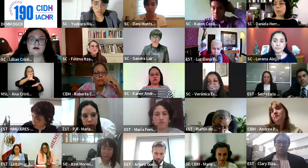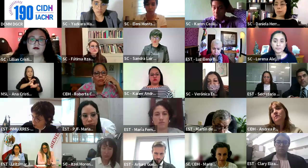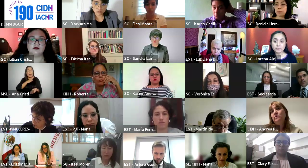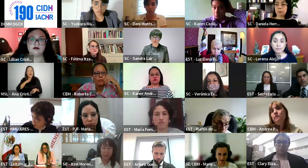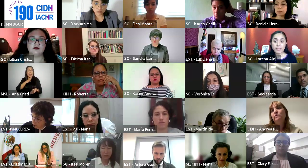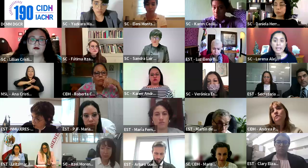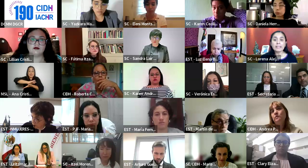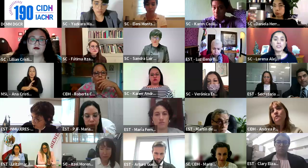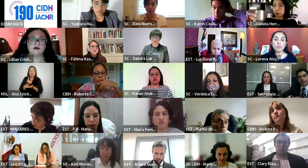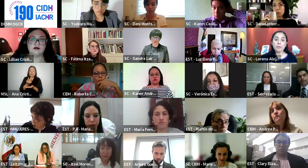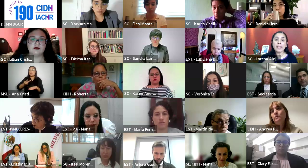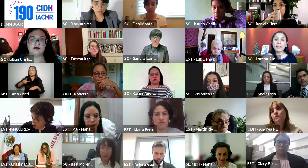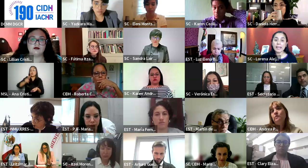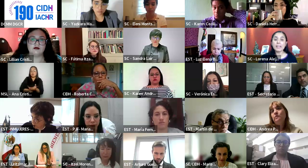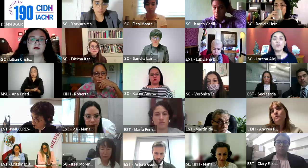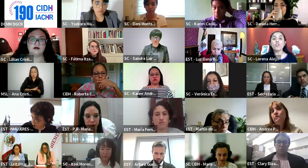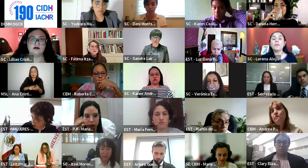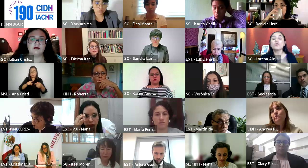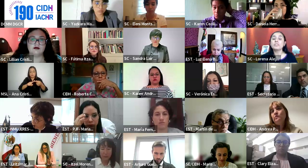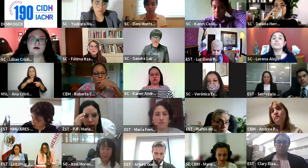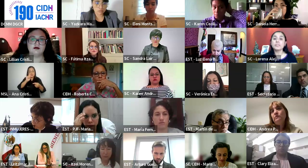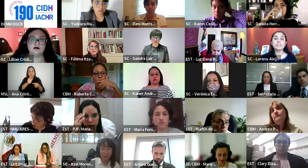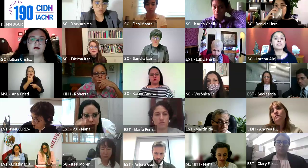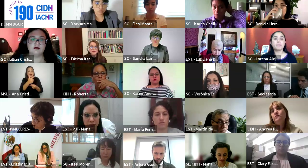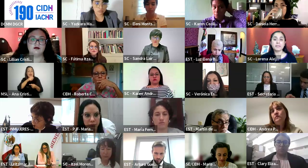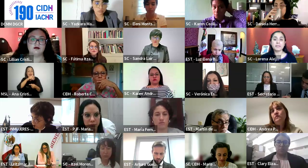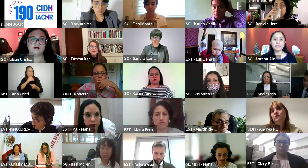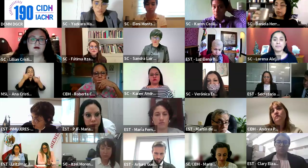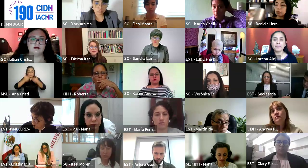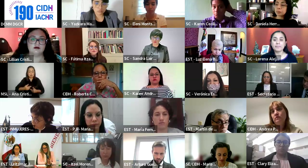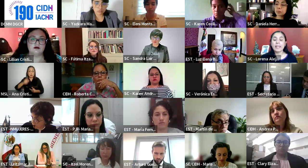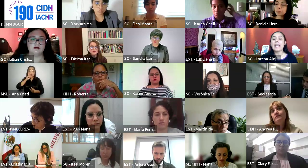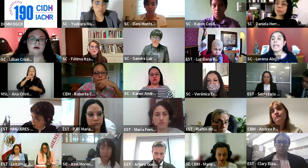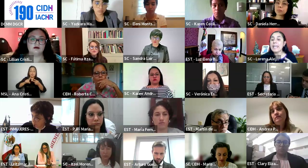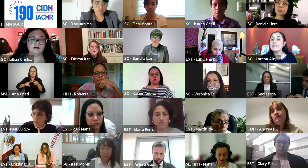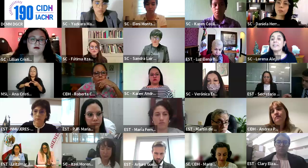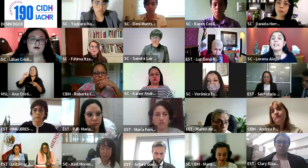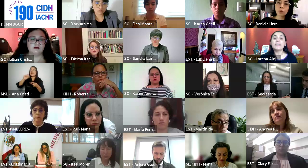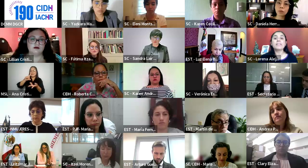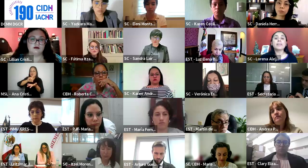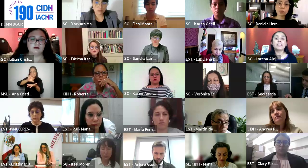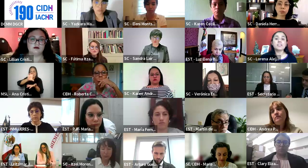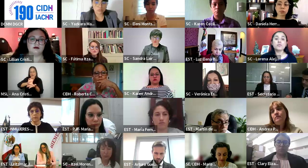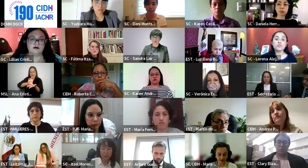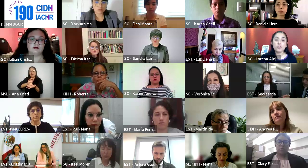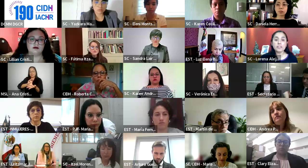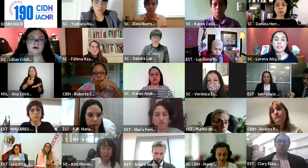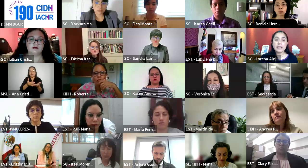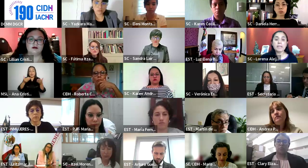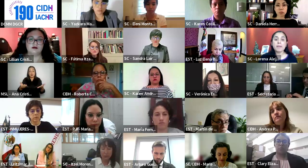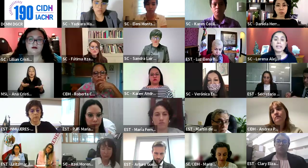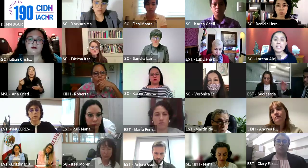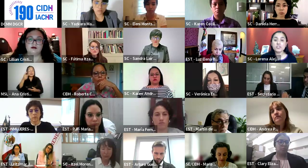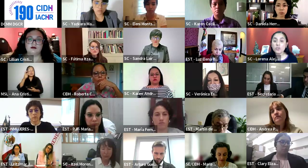discriminación, tanto en género como en condición de discapacidad. Esta realidad genera